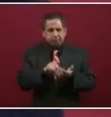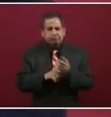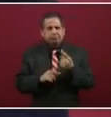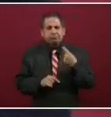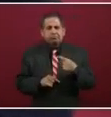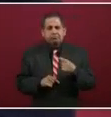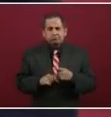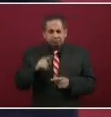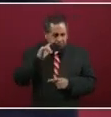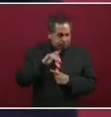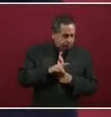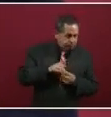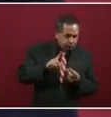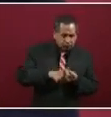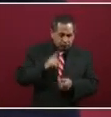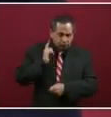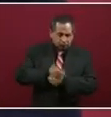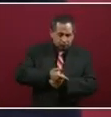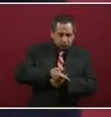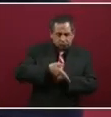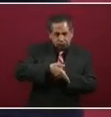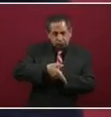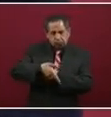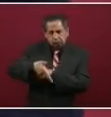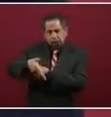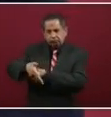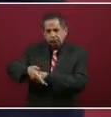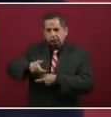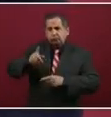para detectar